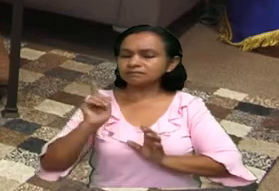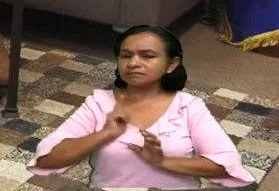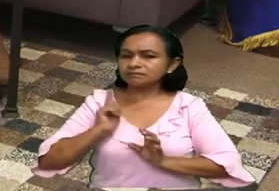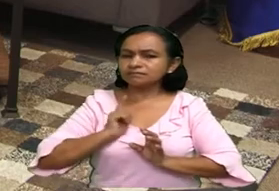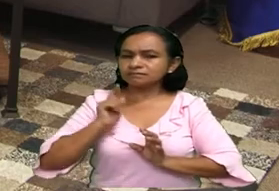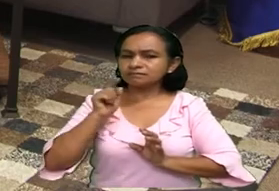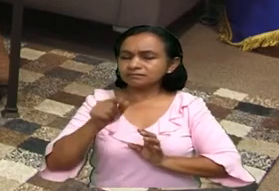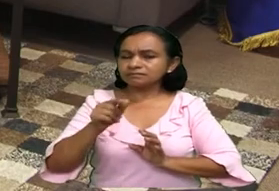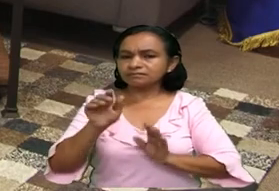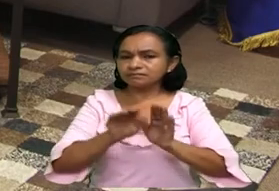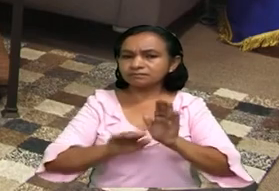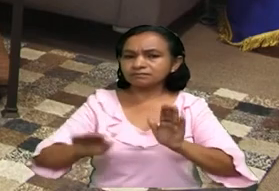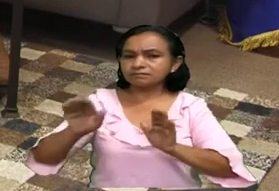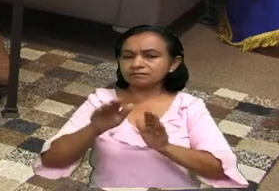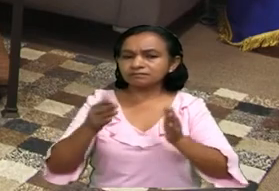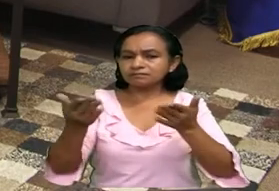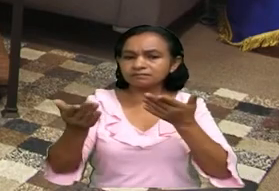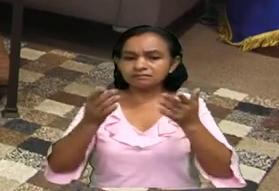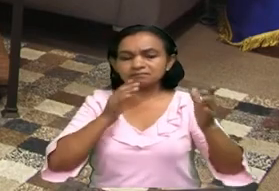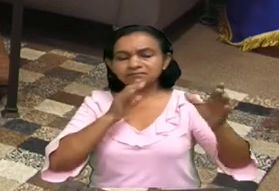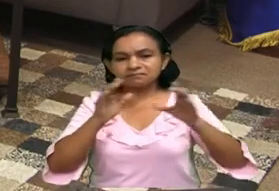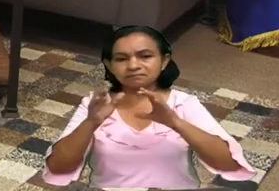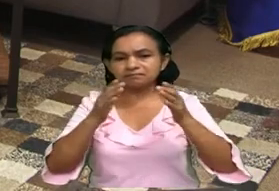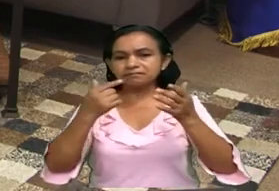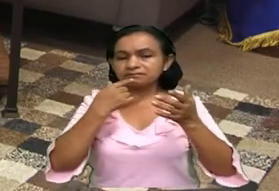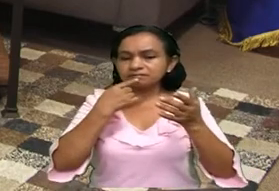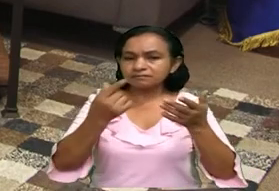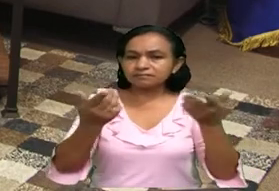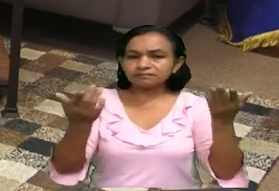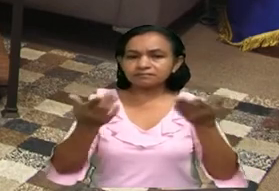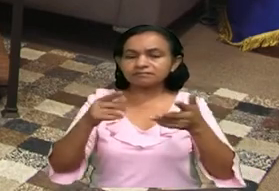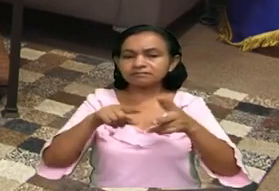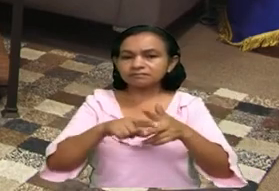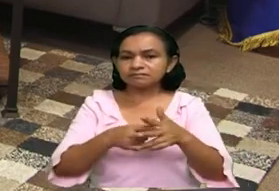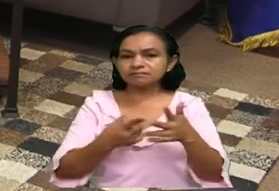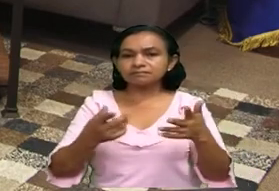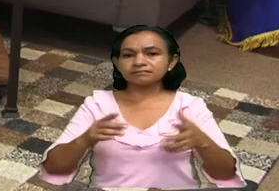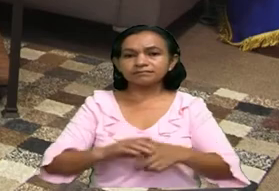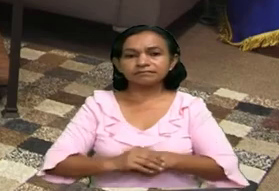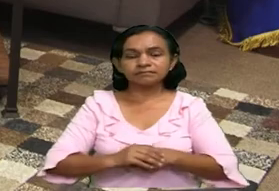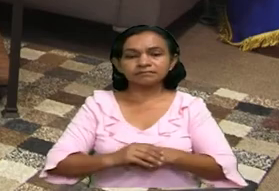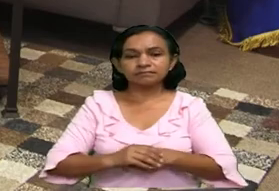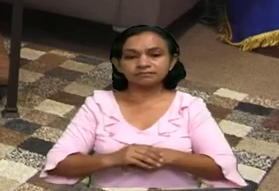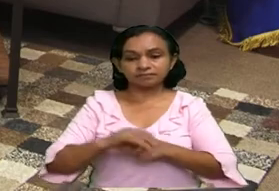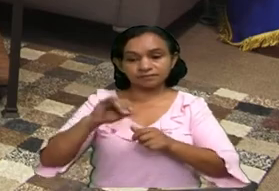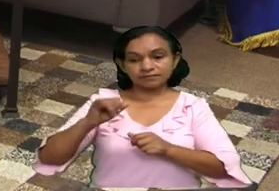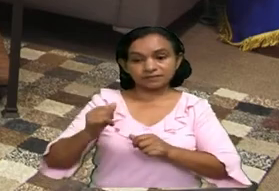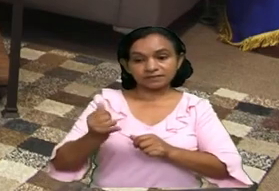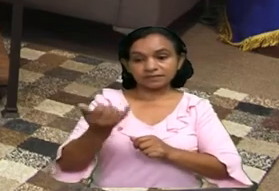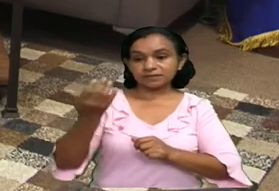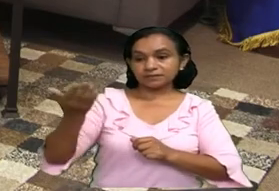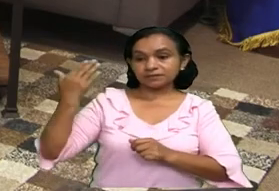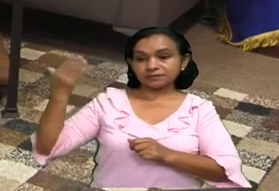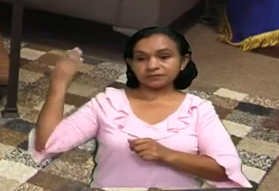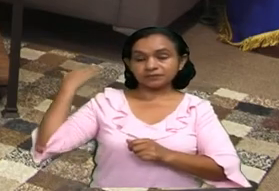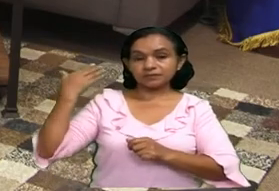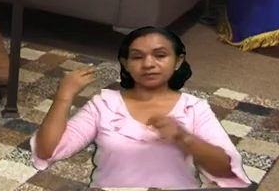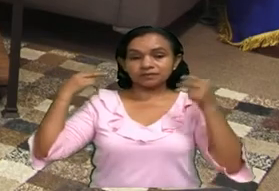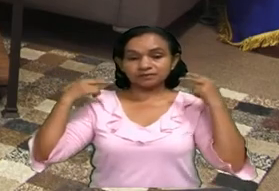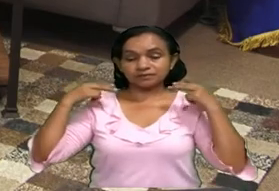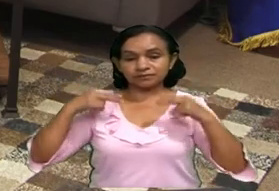respecto a esto, y usted que está en comunicación con ellos, ¿qué dicen y qué opinan a partir de esto? Bueno, el jueves pasado estuvimos en